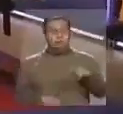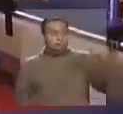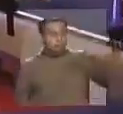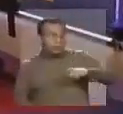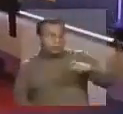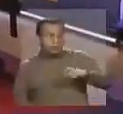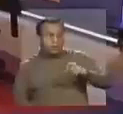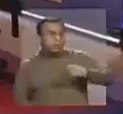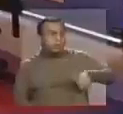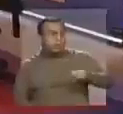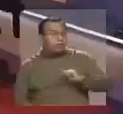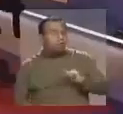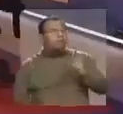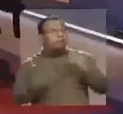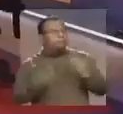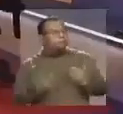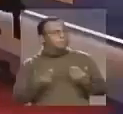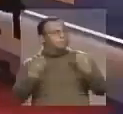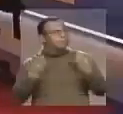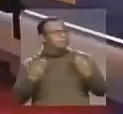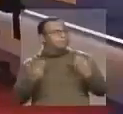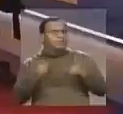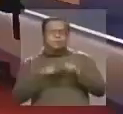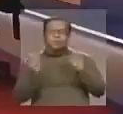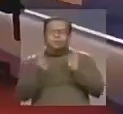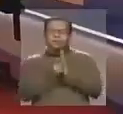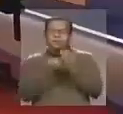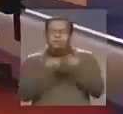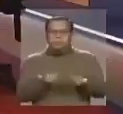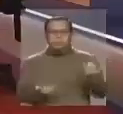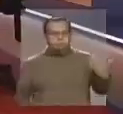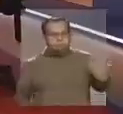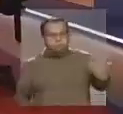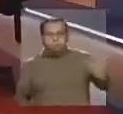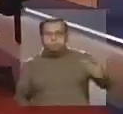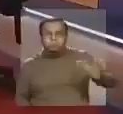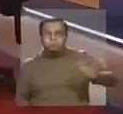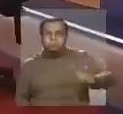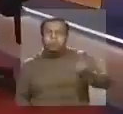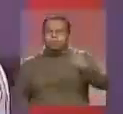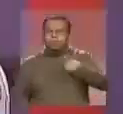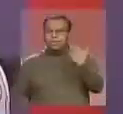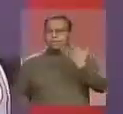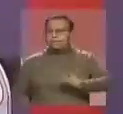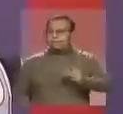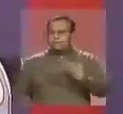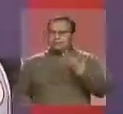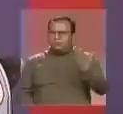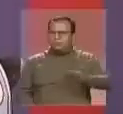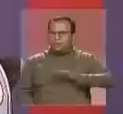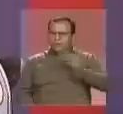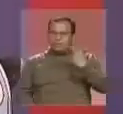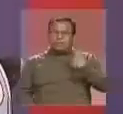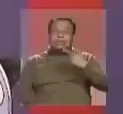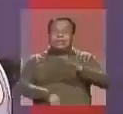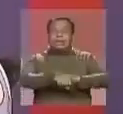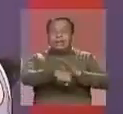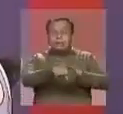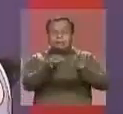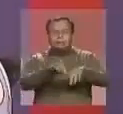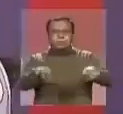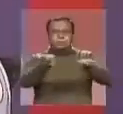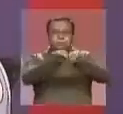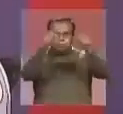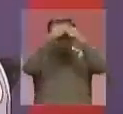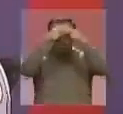para que tengamos ese bienestar. Si bien uno de los puntos que siempre resalto es que el Estado